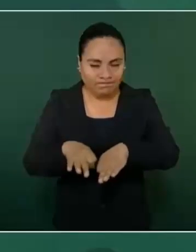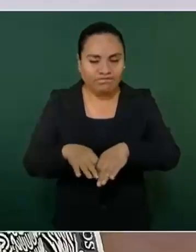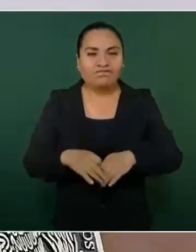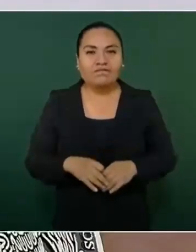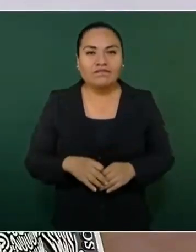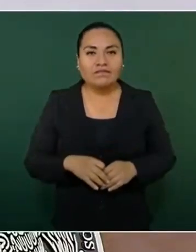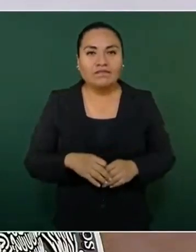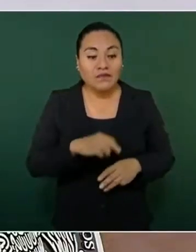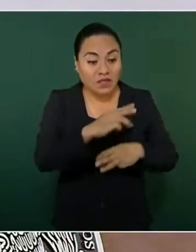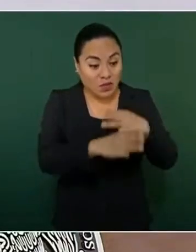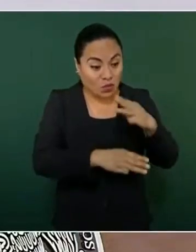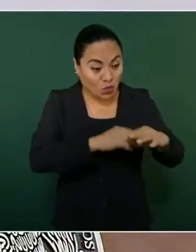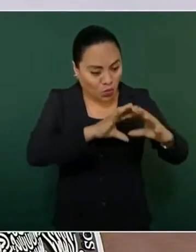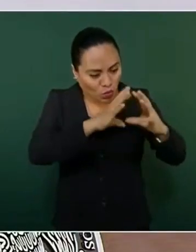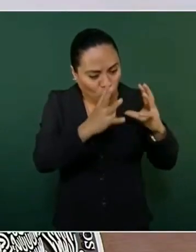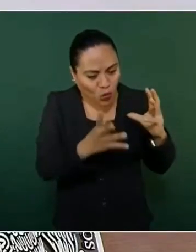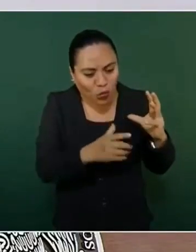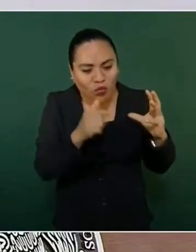del mundo,